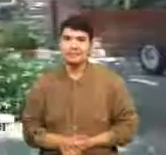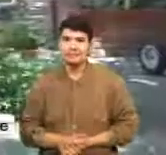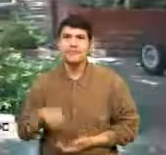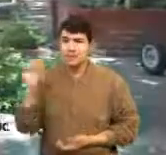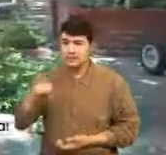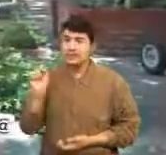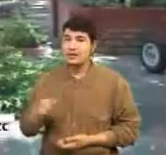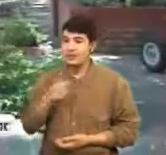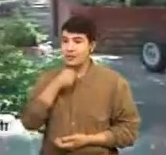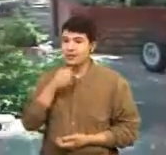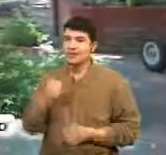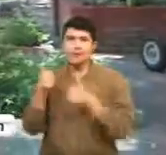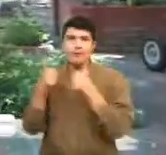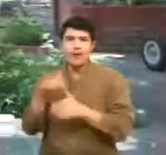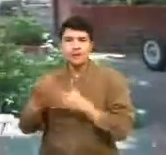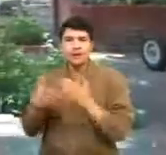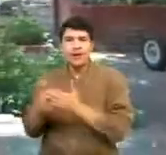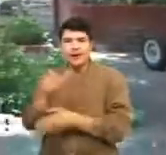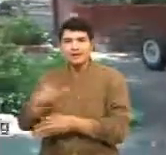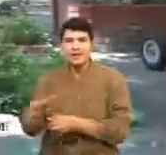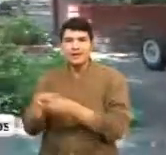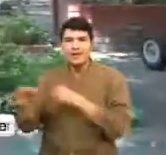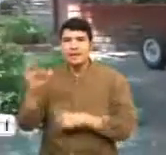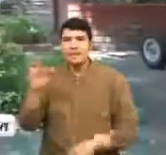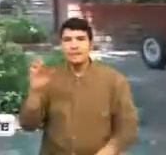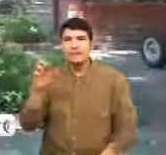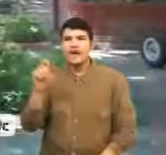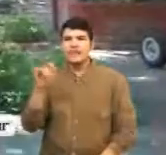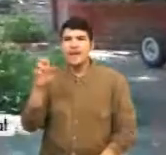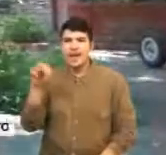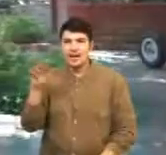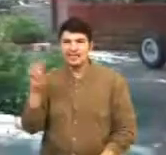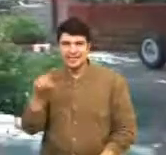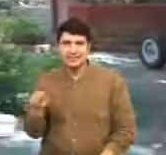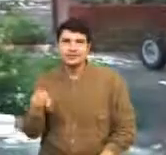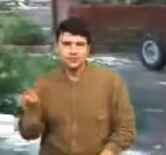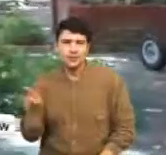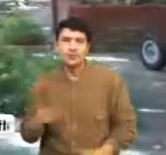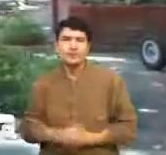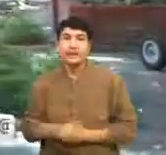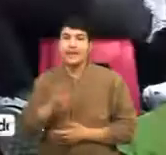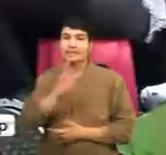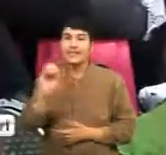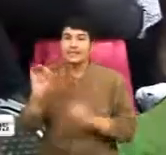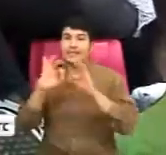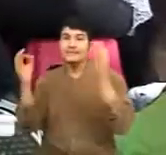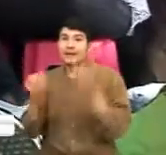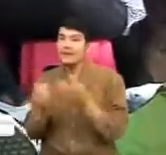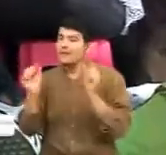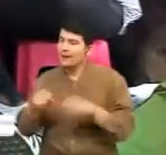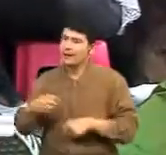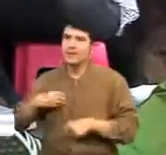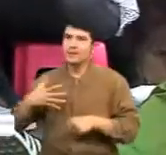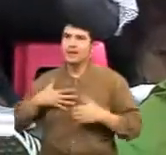es eso es una gran noticia para todos los pacientes 300 familias de las más humildes de las más necesitadas van a tener la oportunidad de tener su propia bien